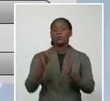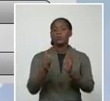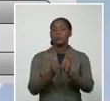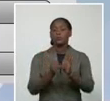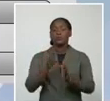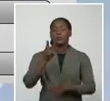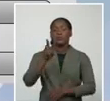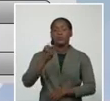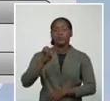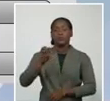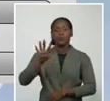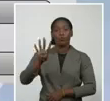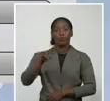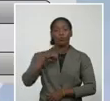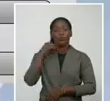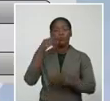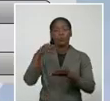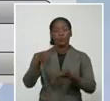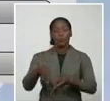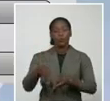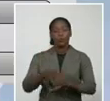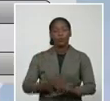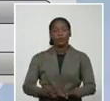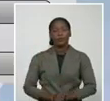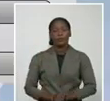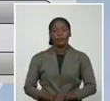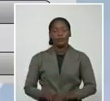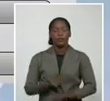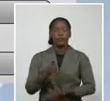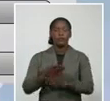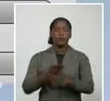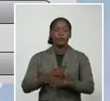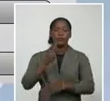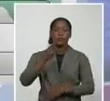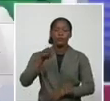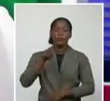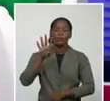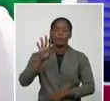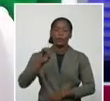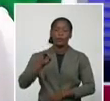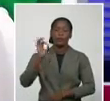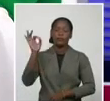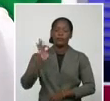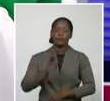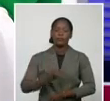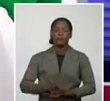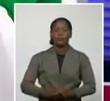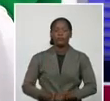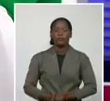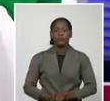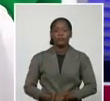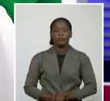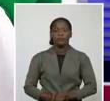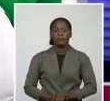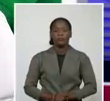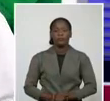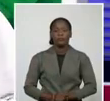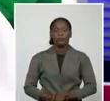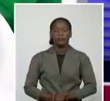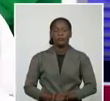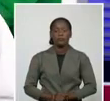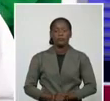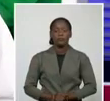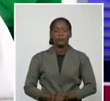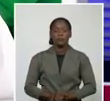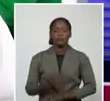1.356.204 fallecidos. Eso da una letalidad del 2,40%. Decimos esto porque no es que